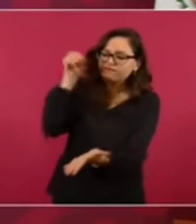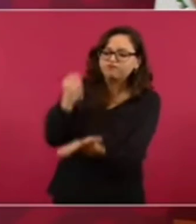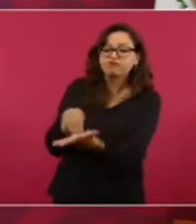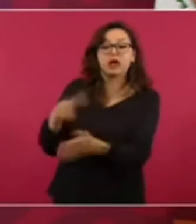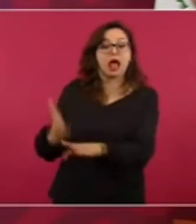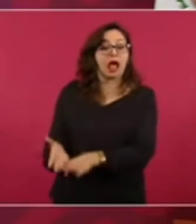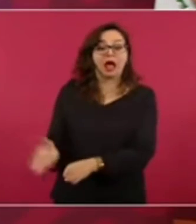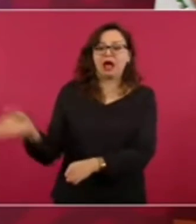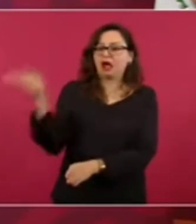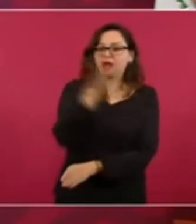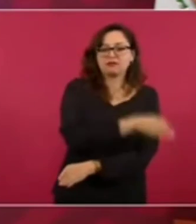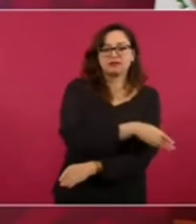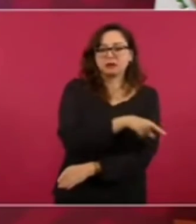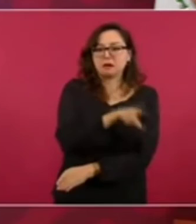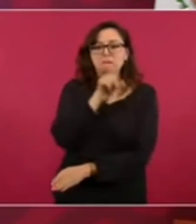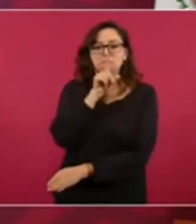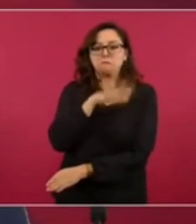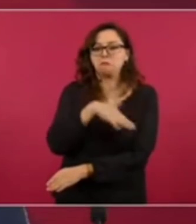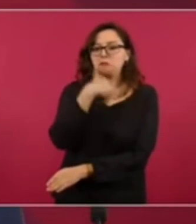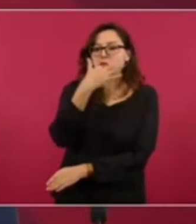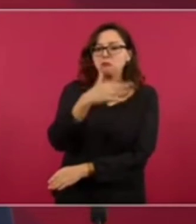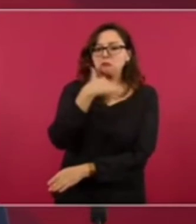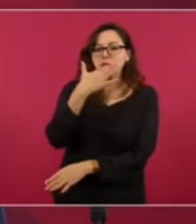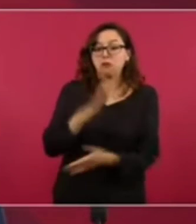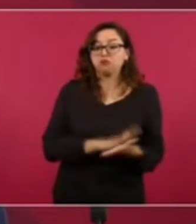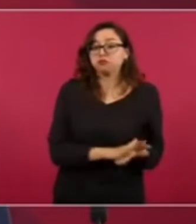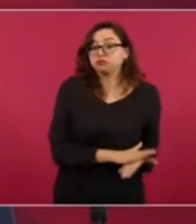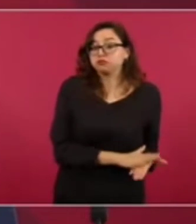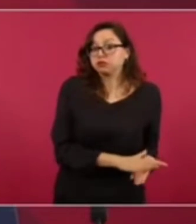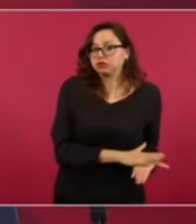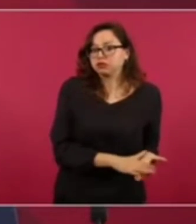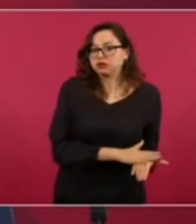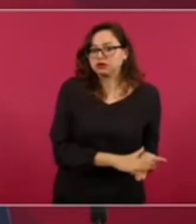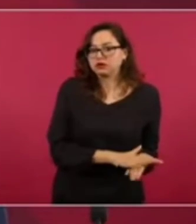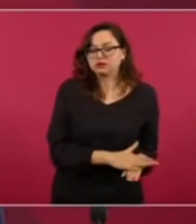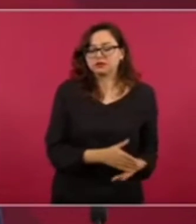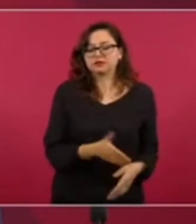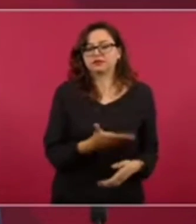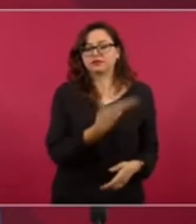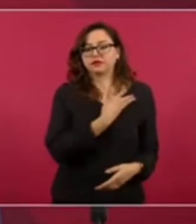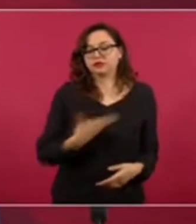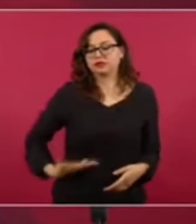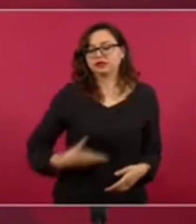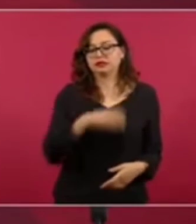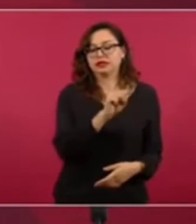o que lo quitaron en la época de Salinas,